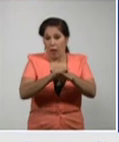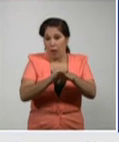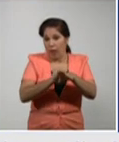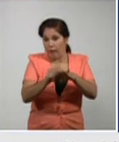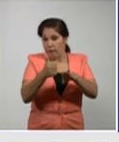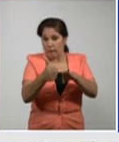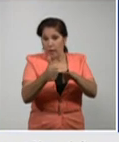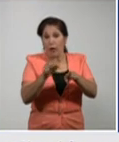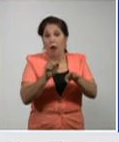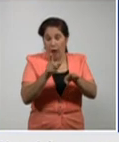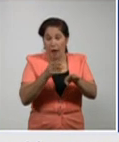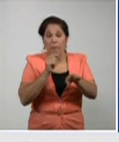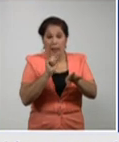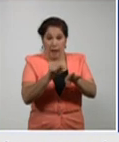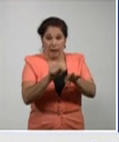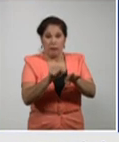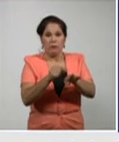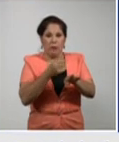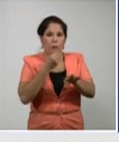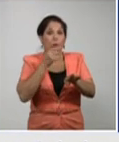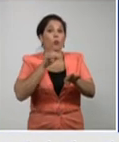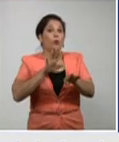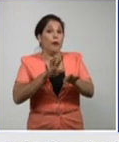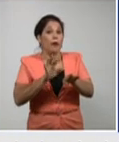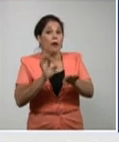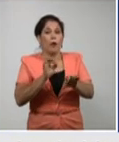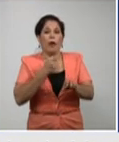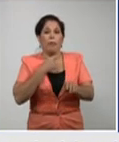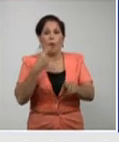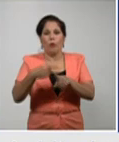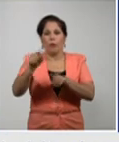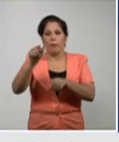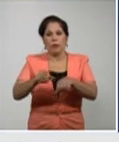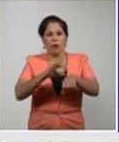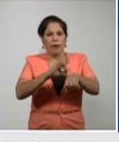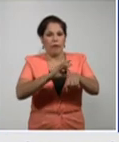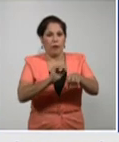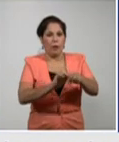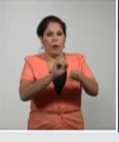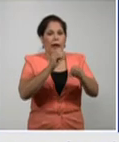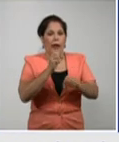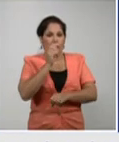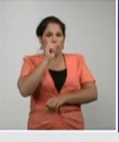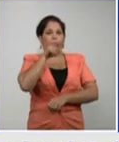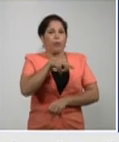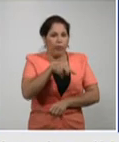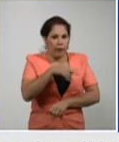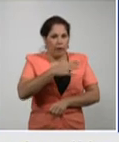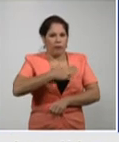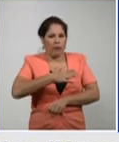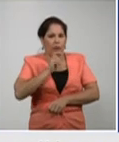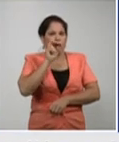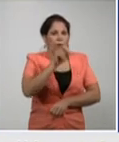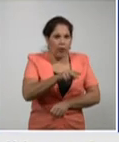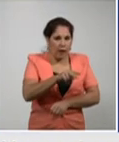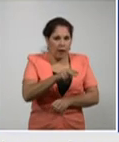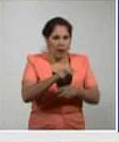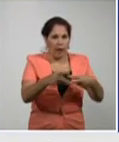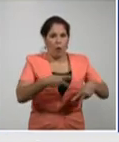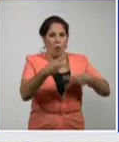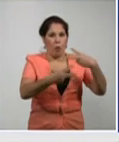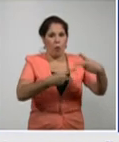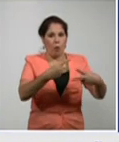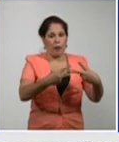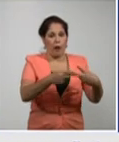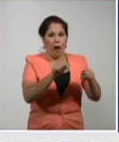ellas, pues, siempre, cuando una persona la tocó con el virus o estornudó sobre ella, no se ha podido comprobar